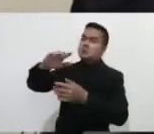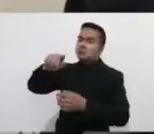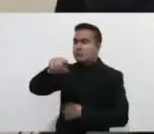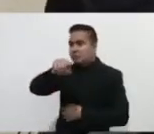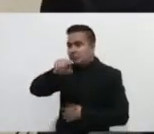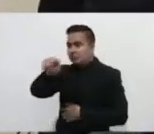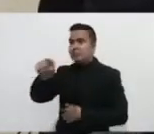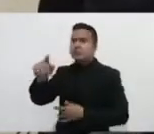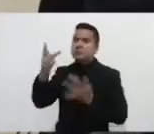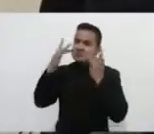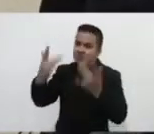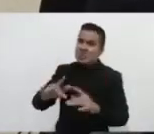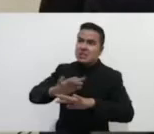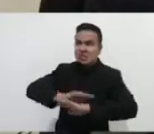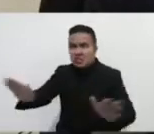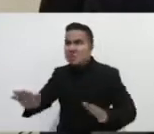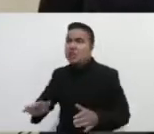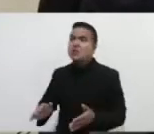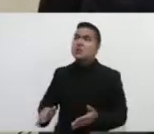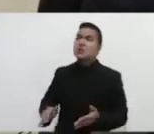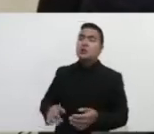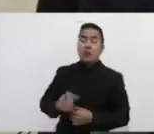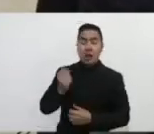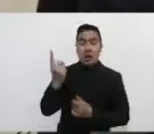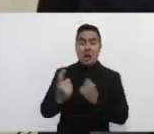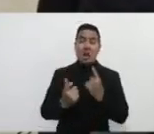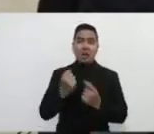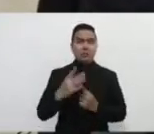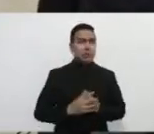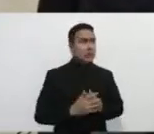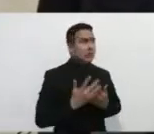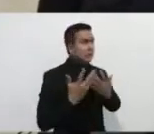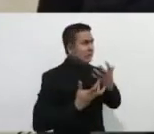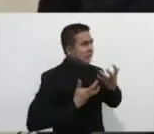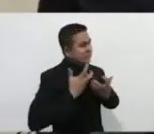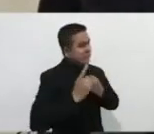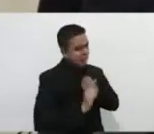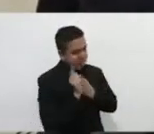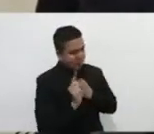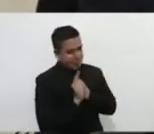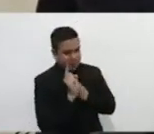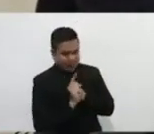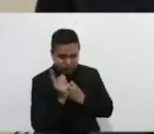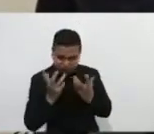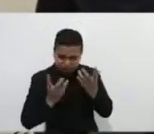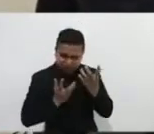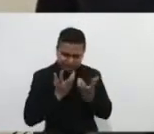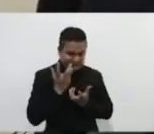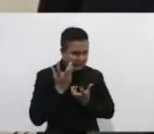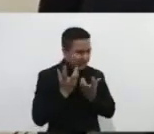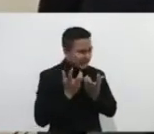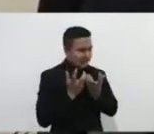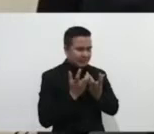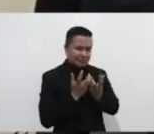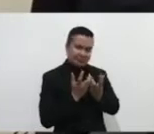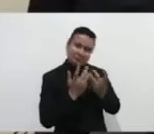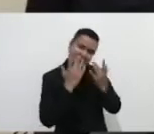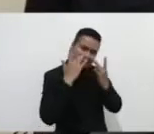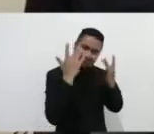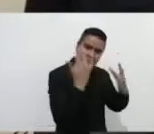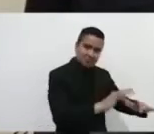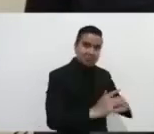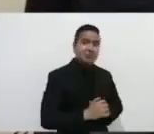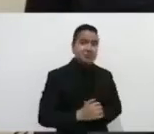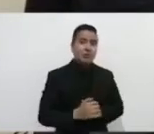muchos casos de mujeres que prefieren renunciar antes de seguir con el encargo. Claro. Pero fíjate, prefieren